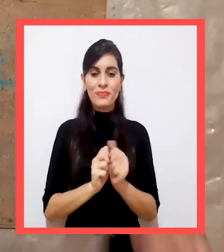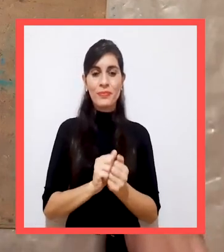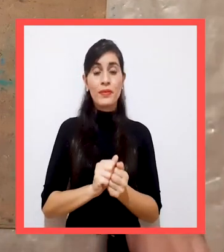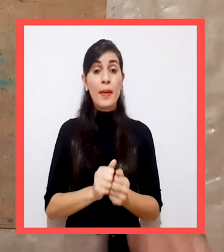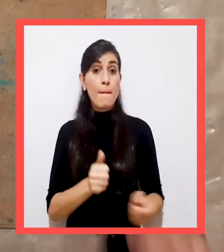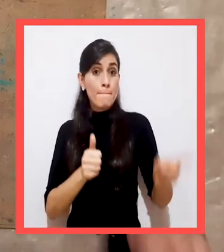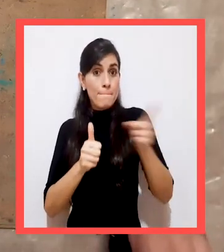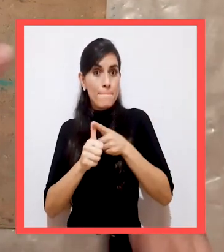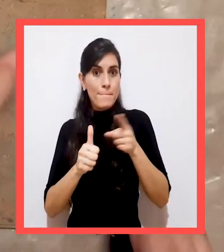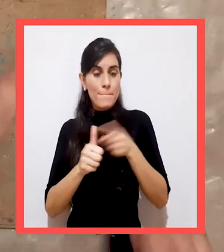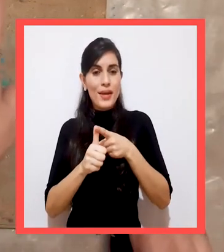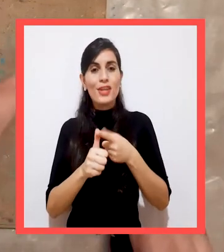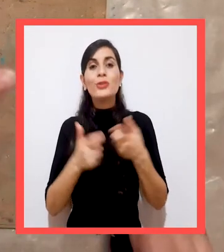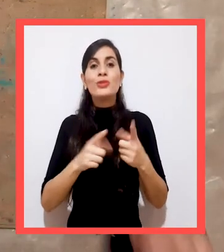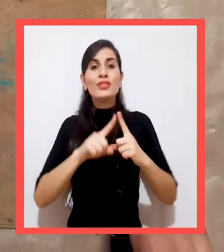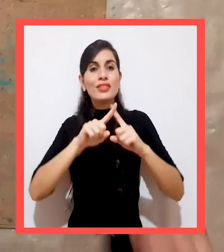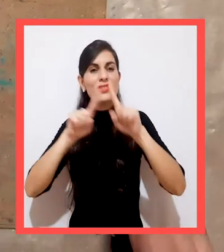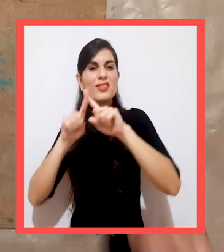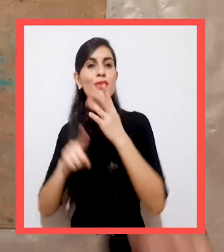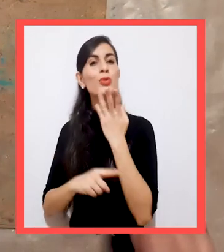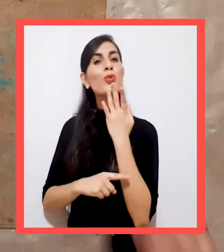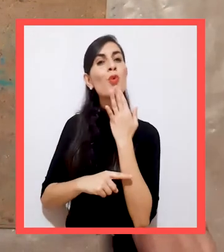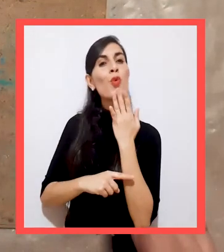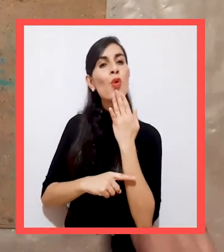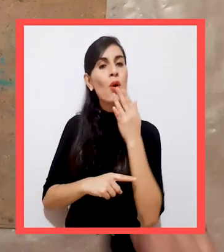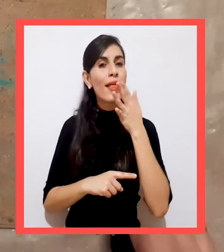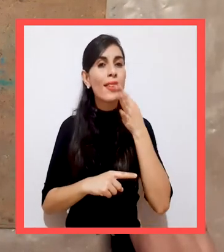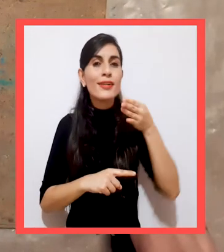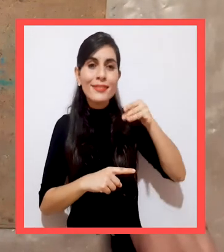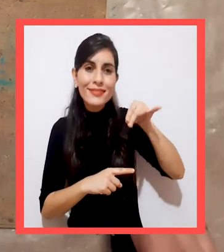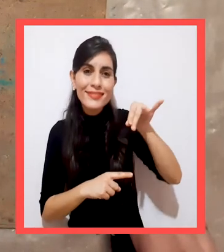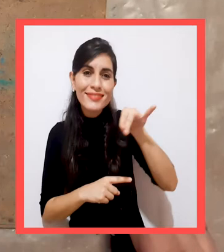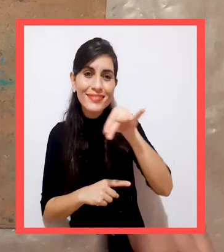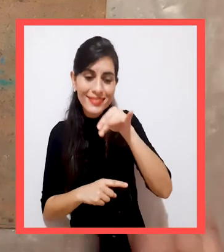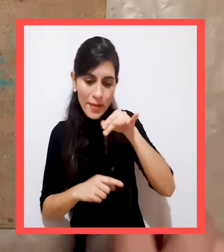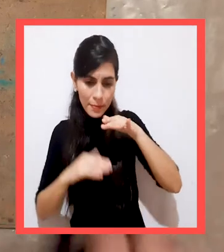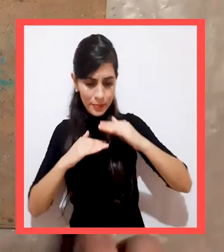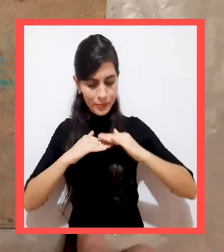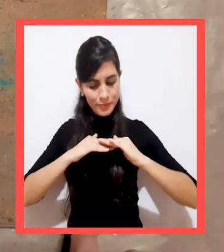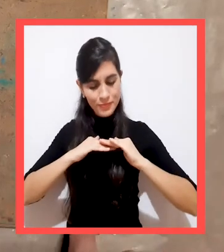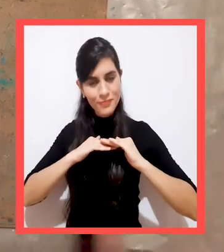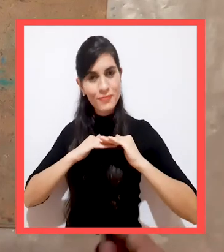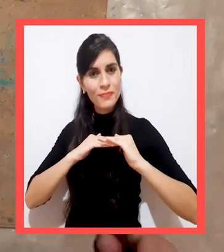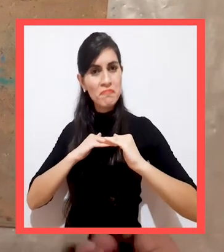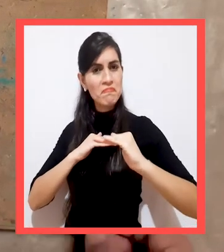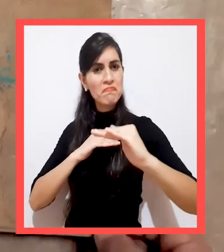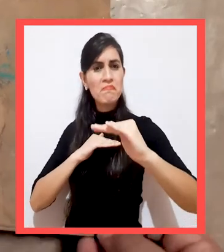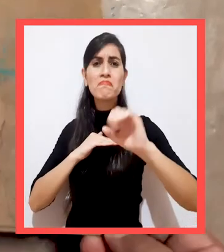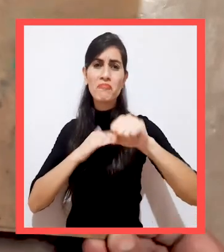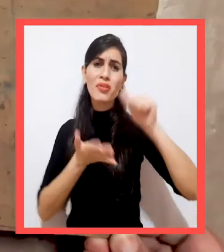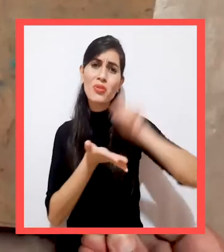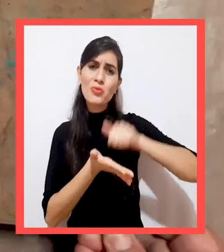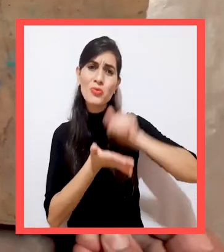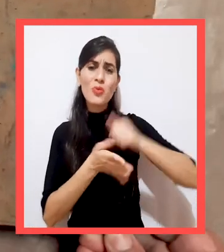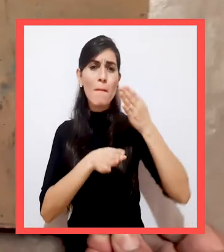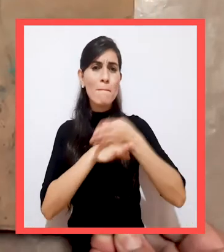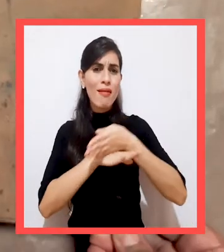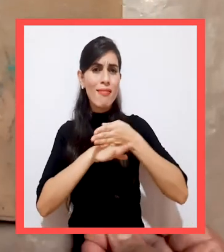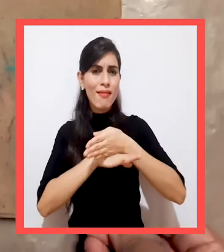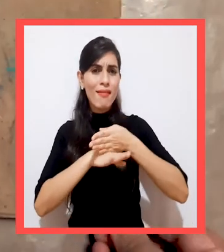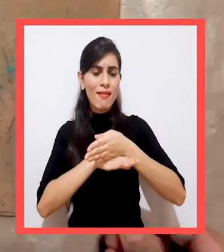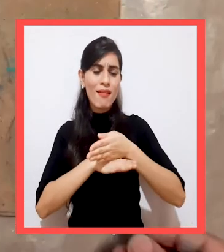Utilizaremos masa de sal pigmentada en variedad de colores, el soporte, que puede ser una pequeña